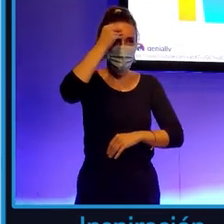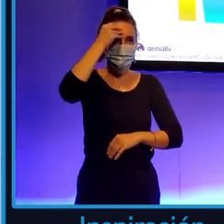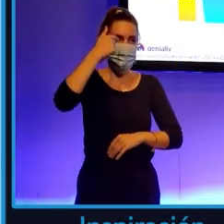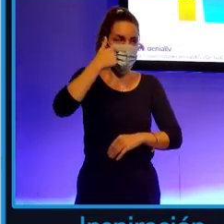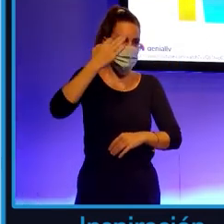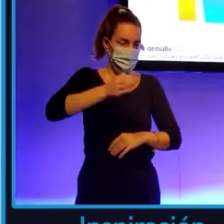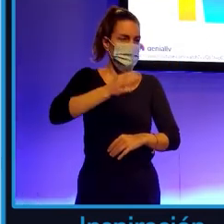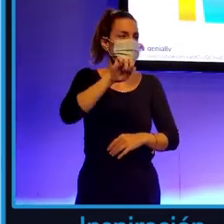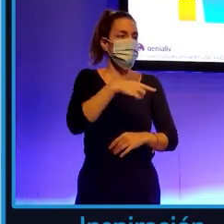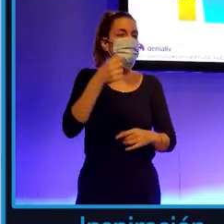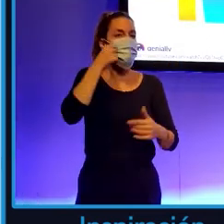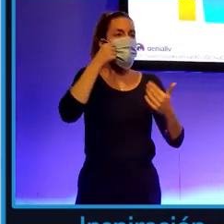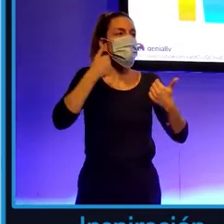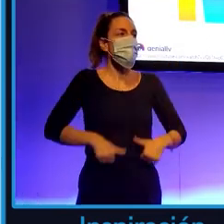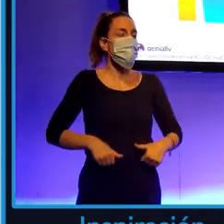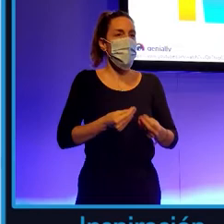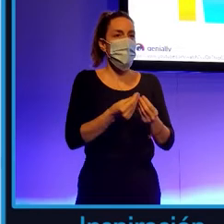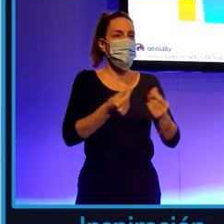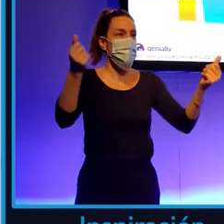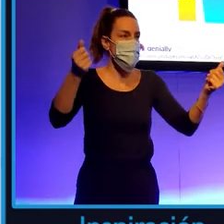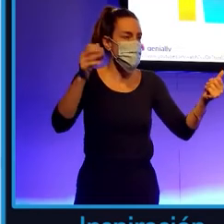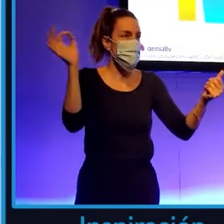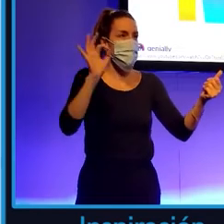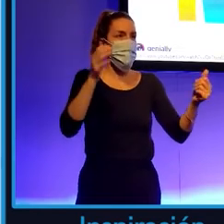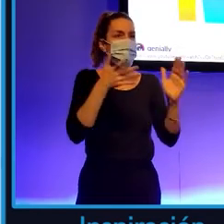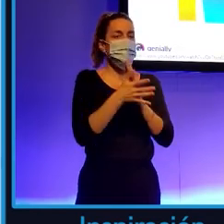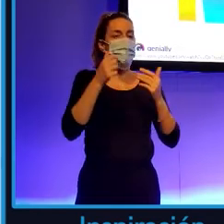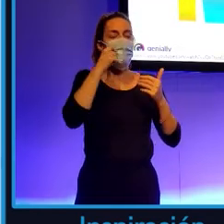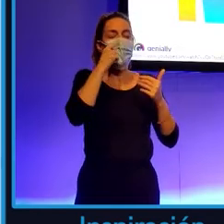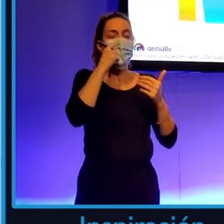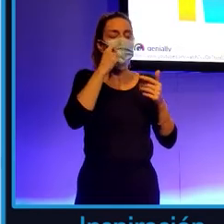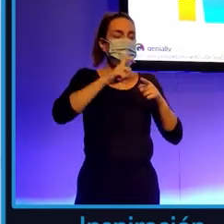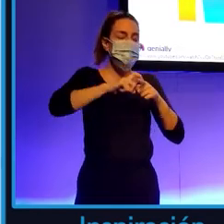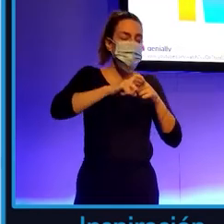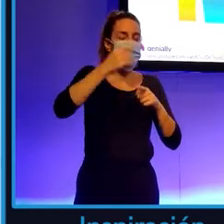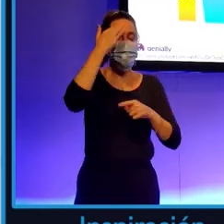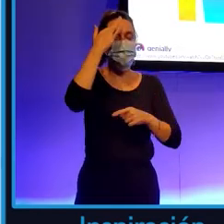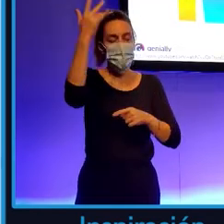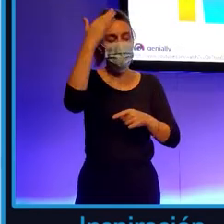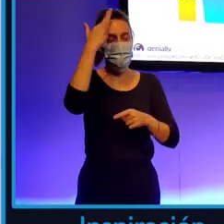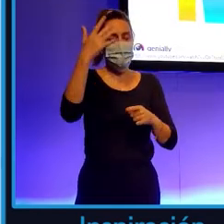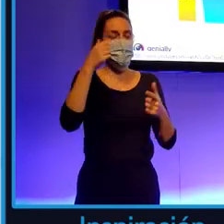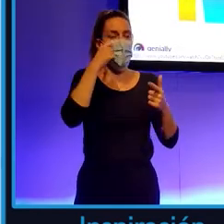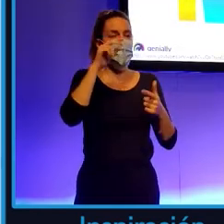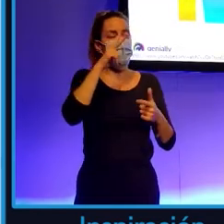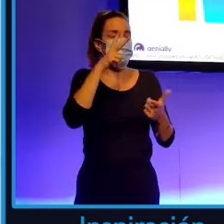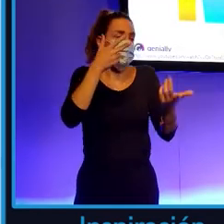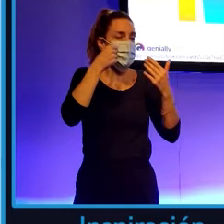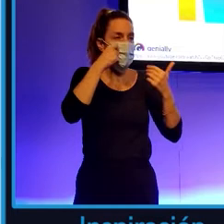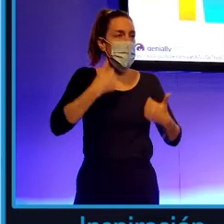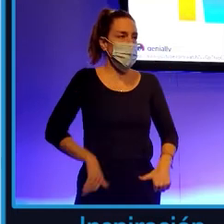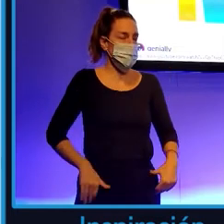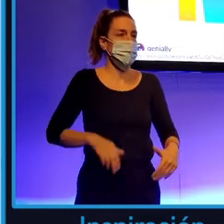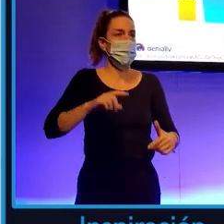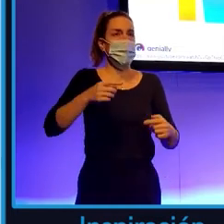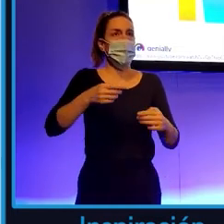si vamos a pasar al transhumanismo o vamos a pasar al pozo humanismo no sé si lo han escuchado es posible que no en los que